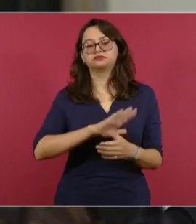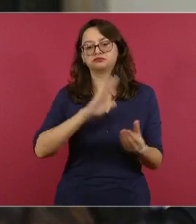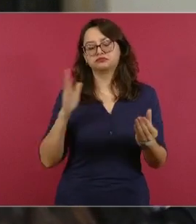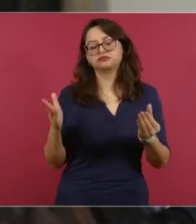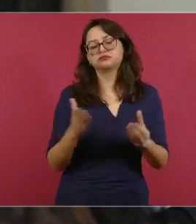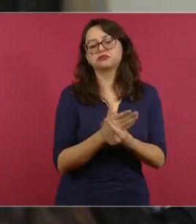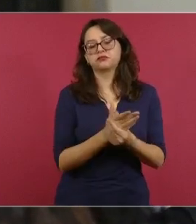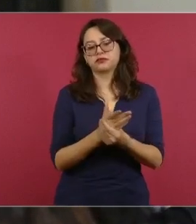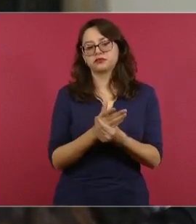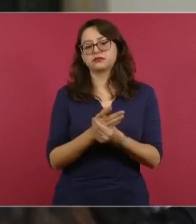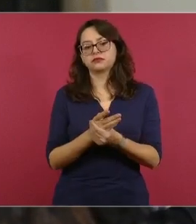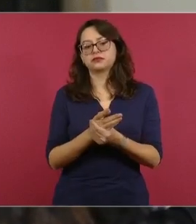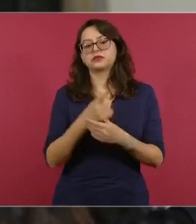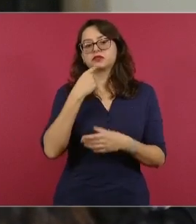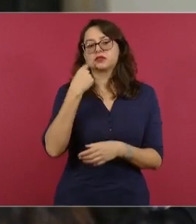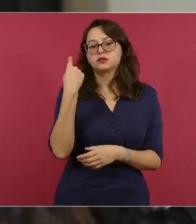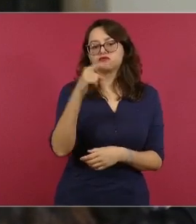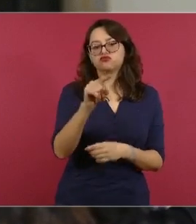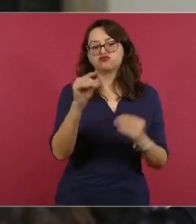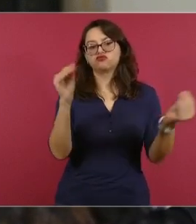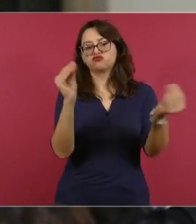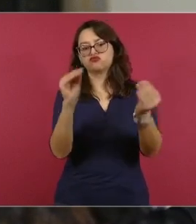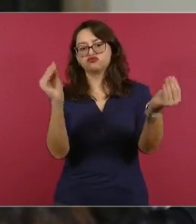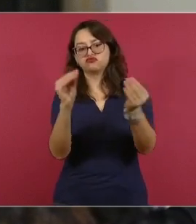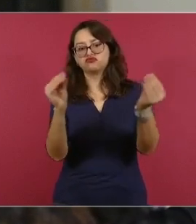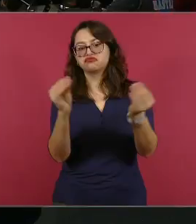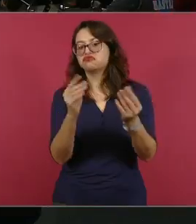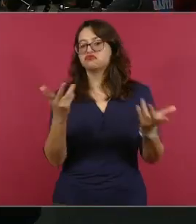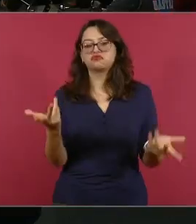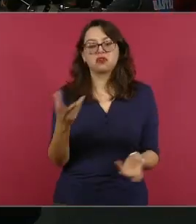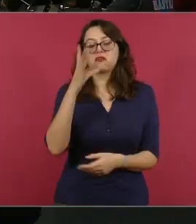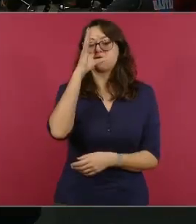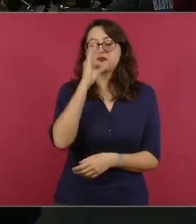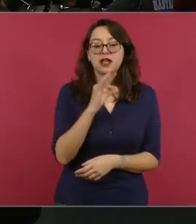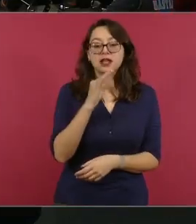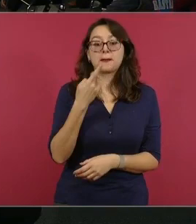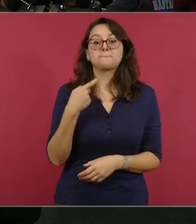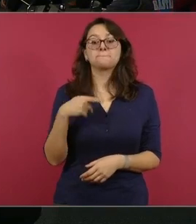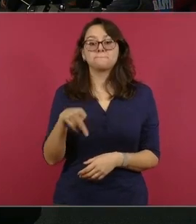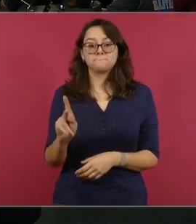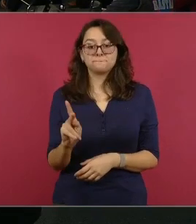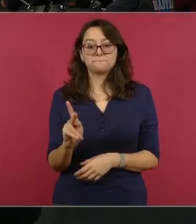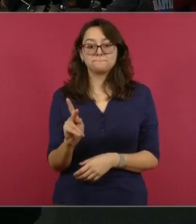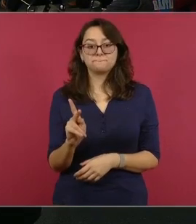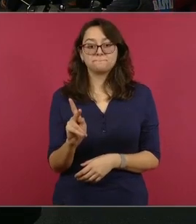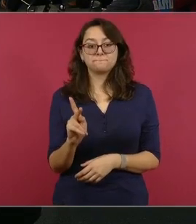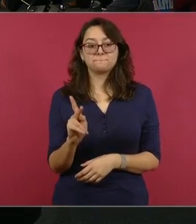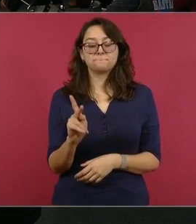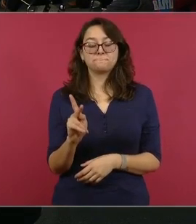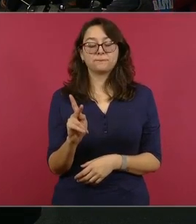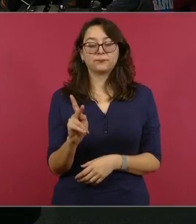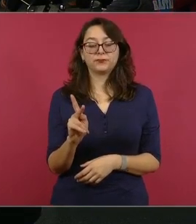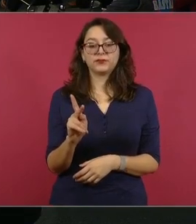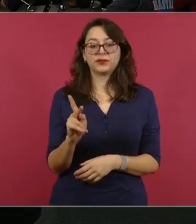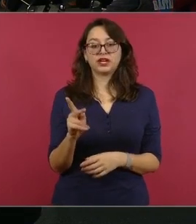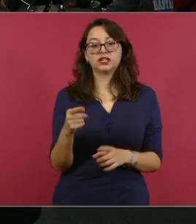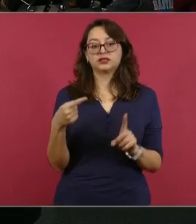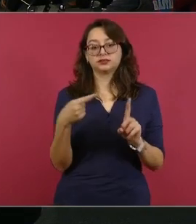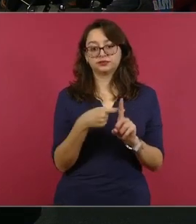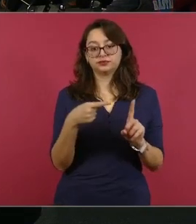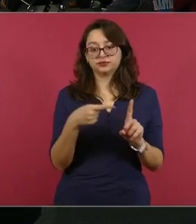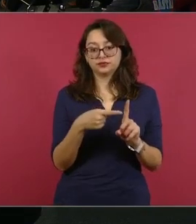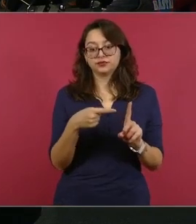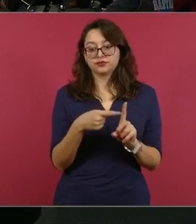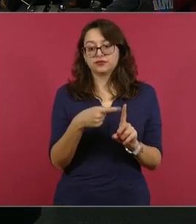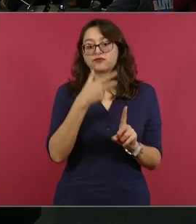756/2018, una querella que no tuvo éxito. Sin embargo, bueno, pues ahí esta persona que cité